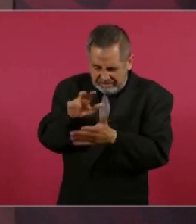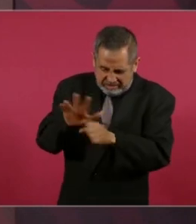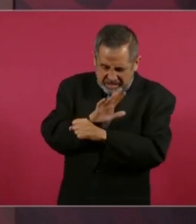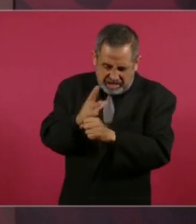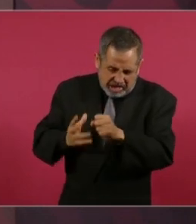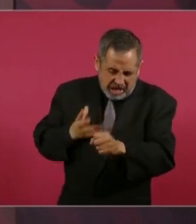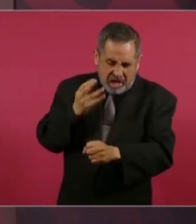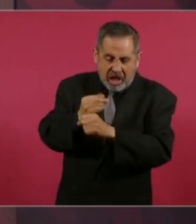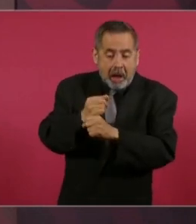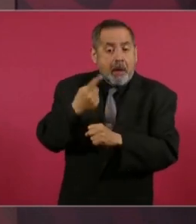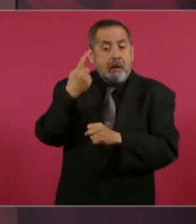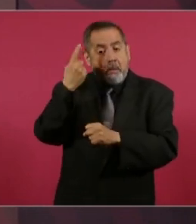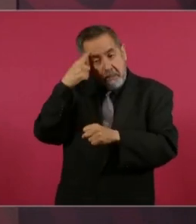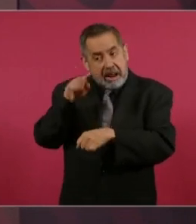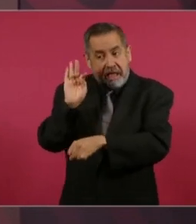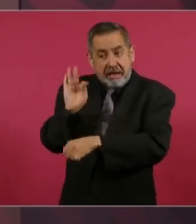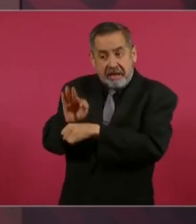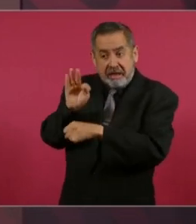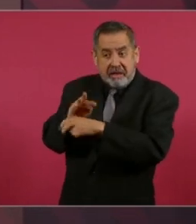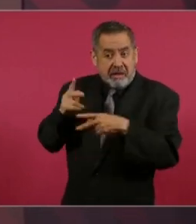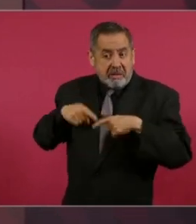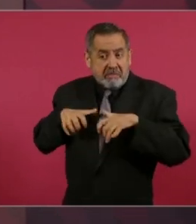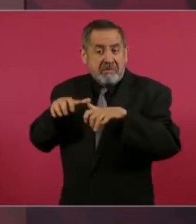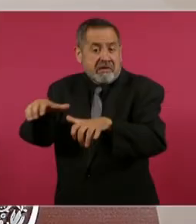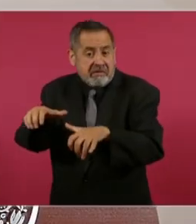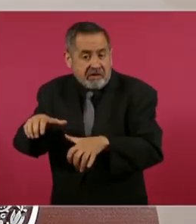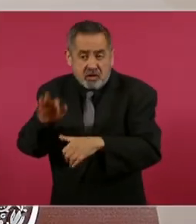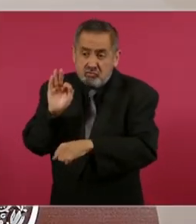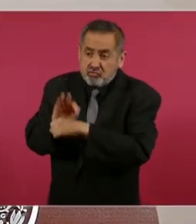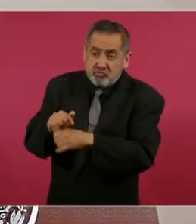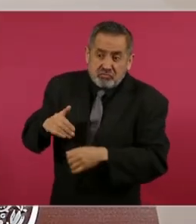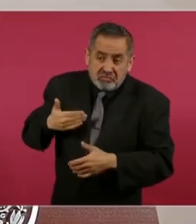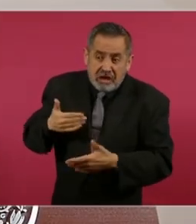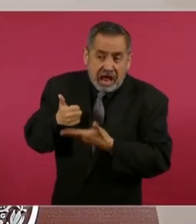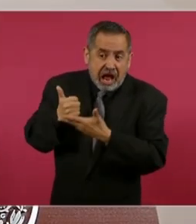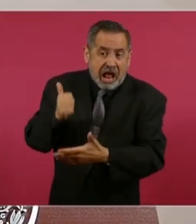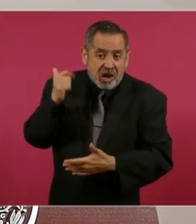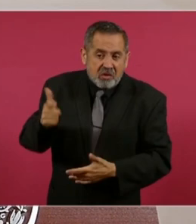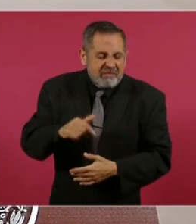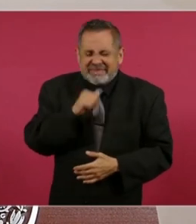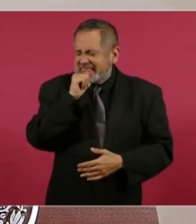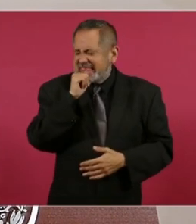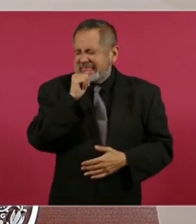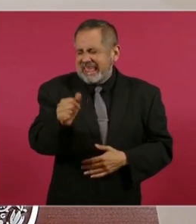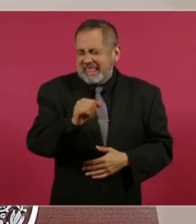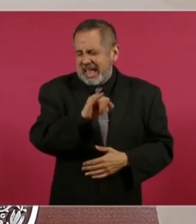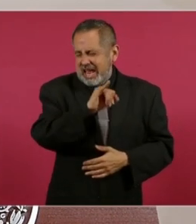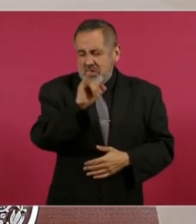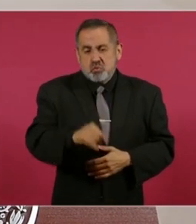la Constitución para beneficiar al pueblo de México.